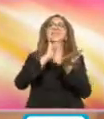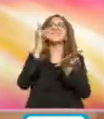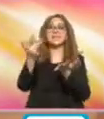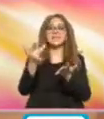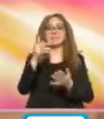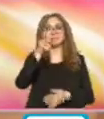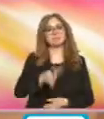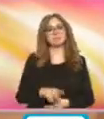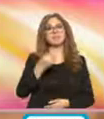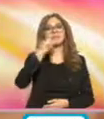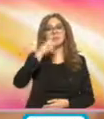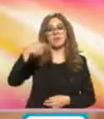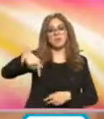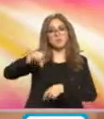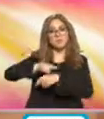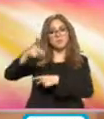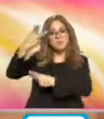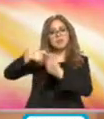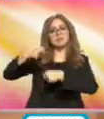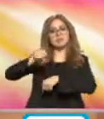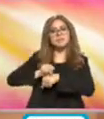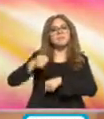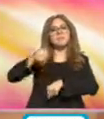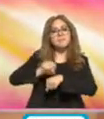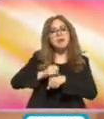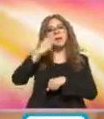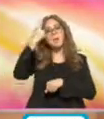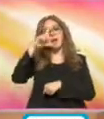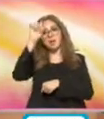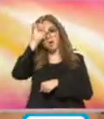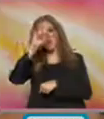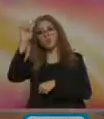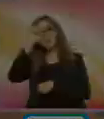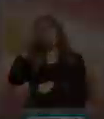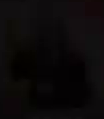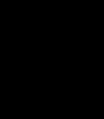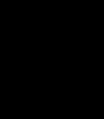Siempre es un Gracias por la gusto información. recibirlo todas las semanas para darnos excelentes opciones para vernos mejor.